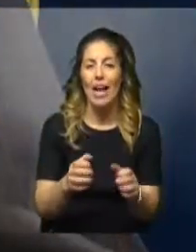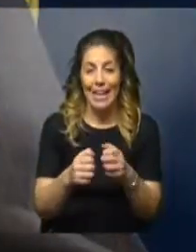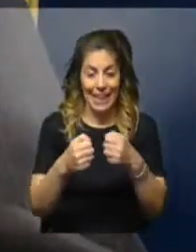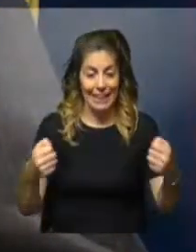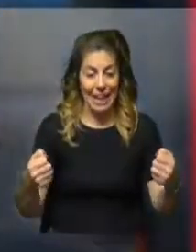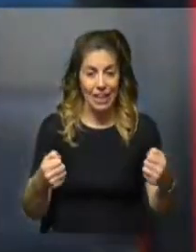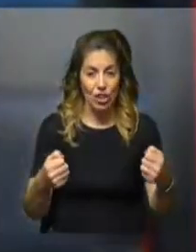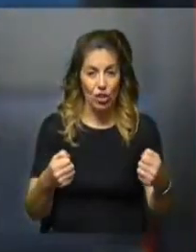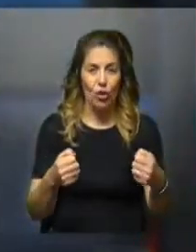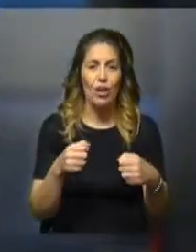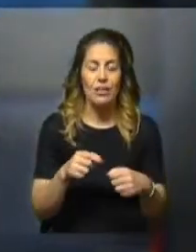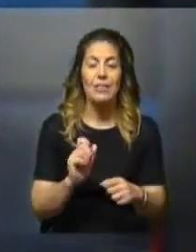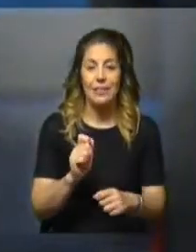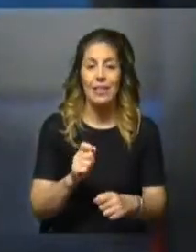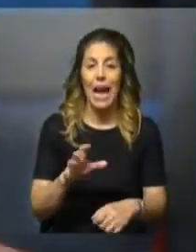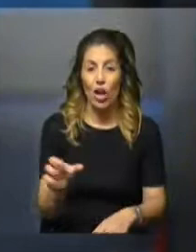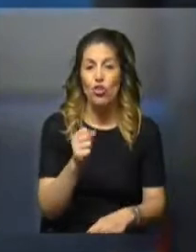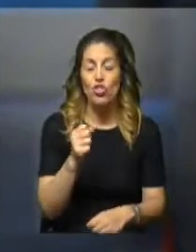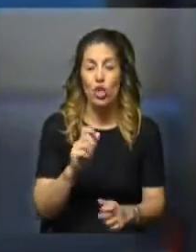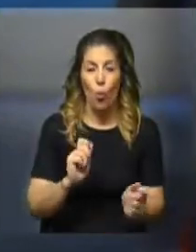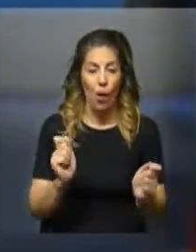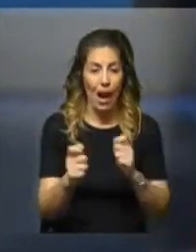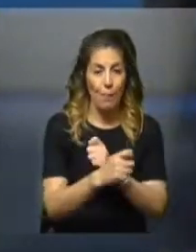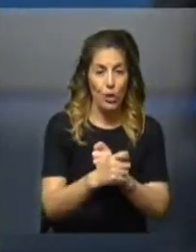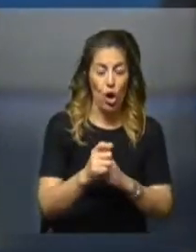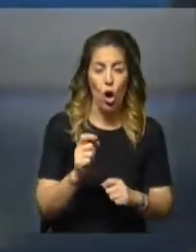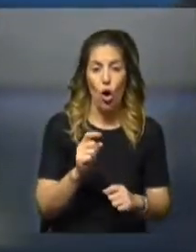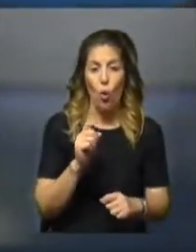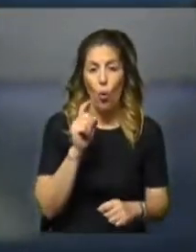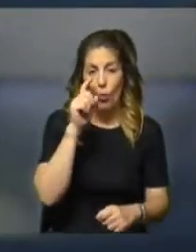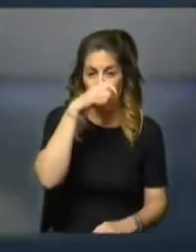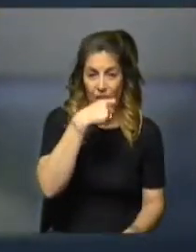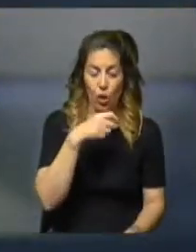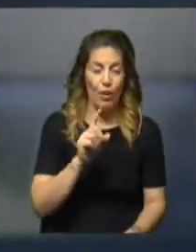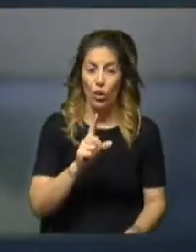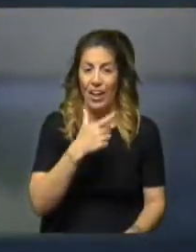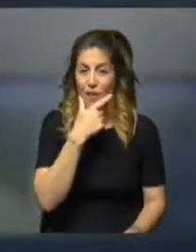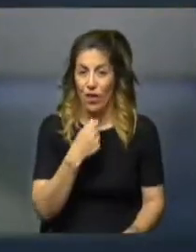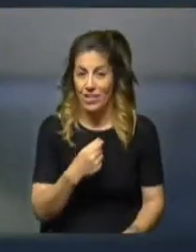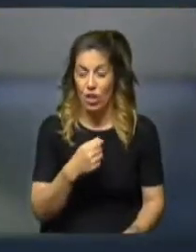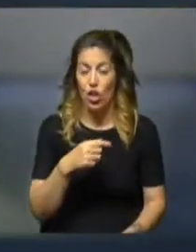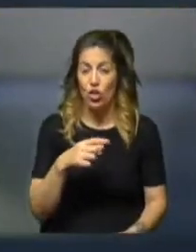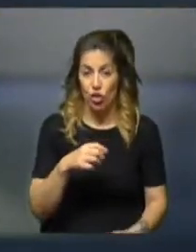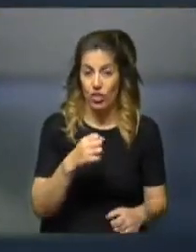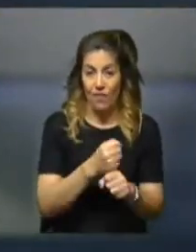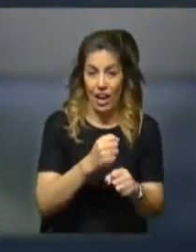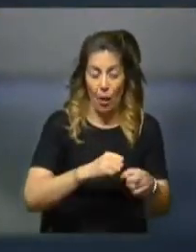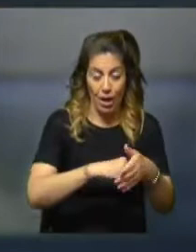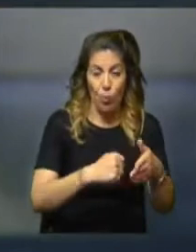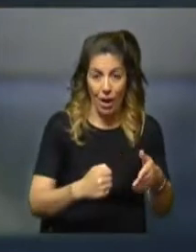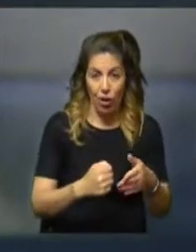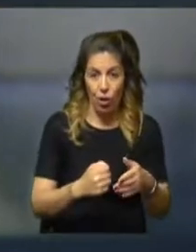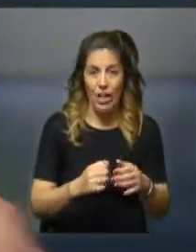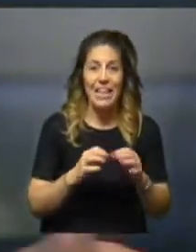consigo un traslado a Montevideo digo porque no es tan sencillo como o sea yo era bancario y seguí siendo bancario hasta que vine